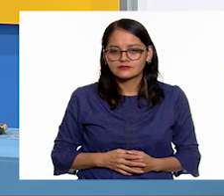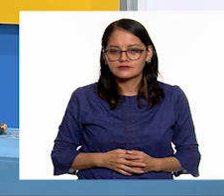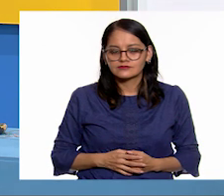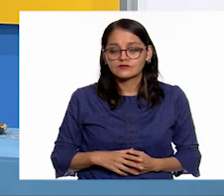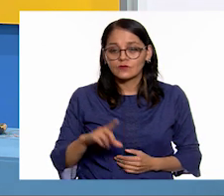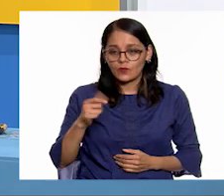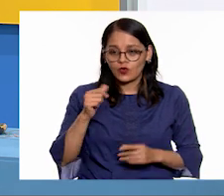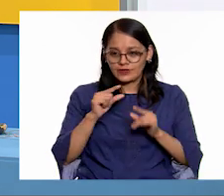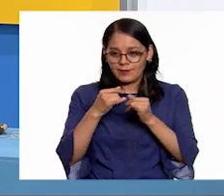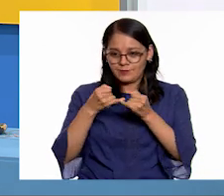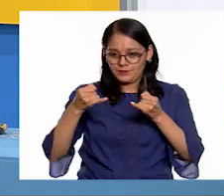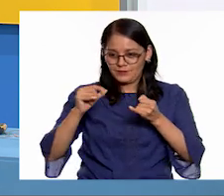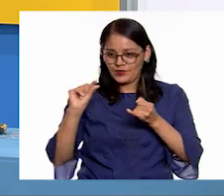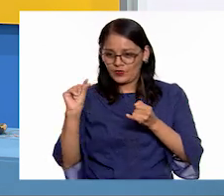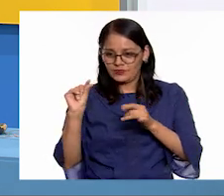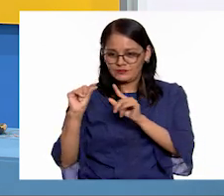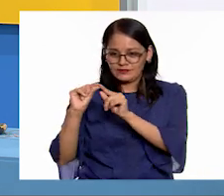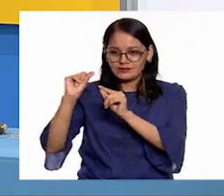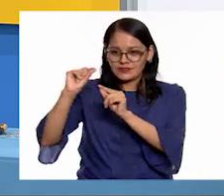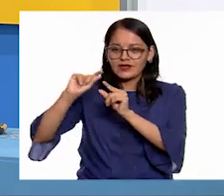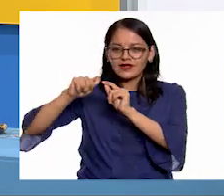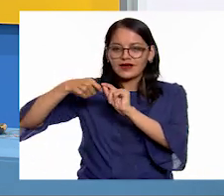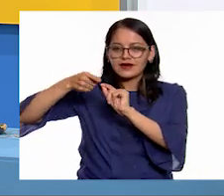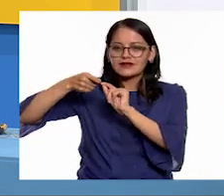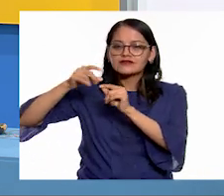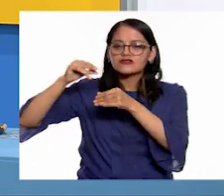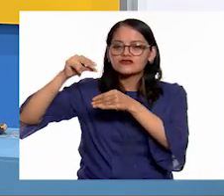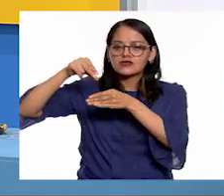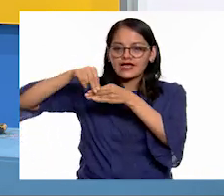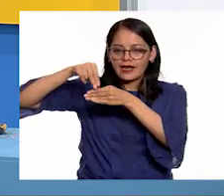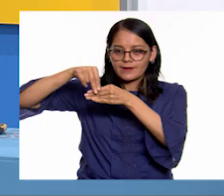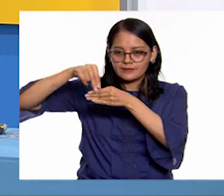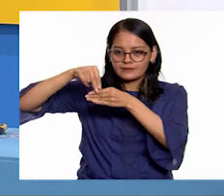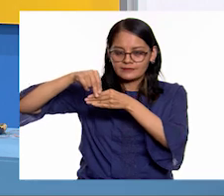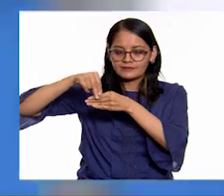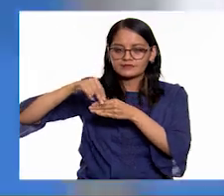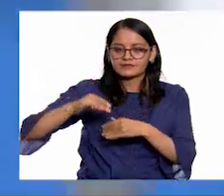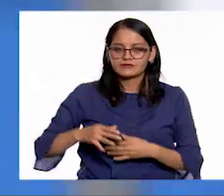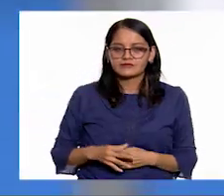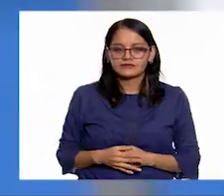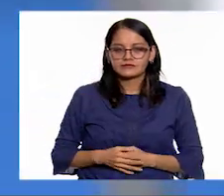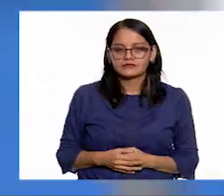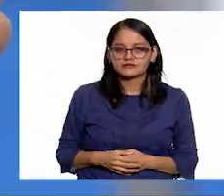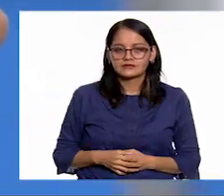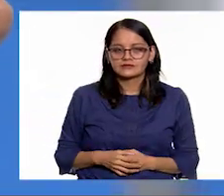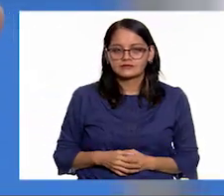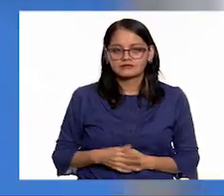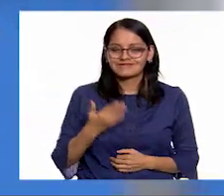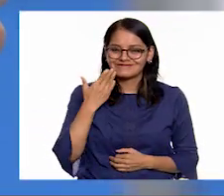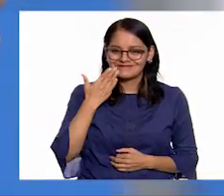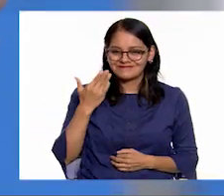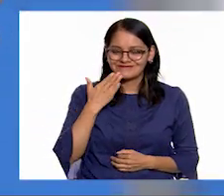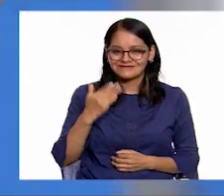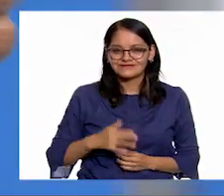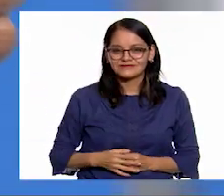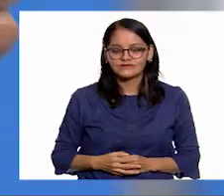el otro extremo lo vamos a enredar En el clip. en el clip. Ah, muy bien.